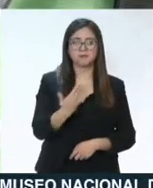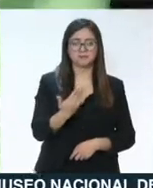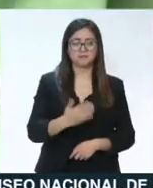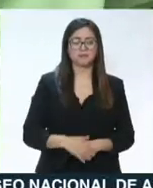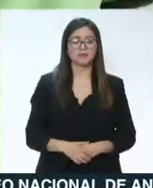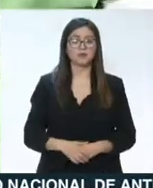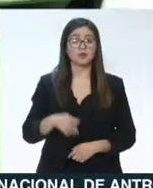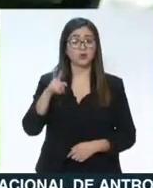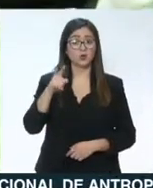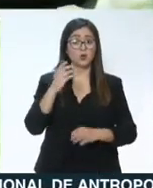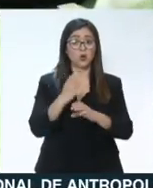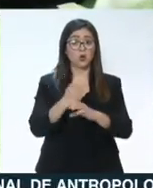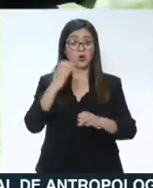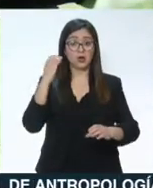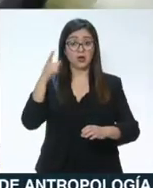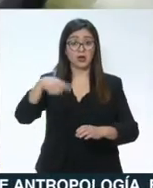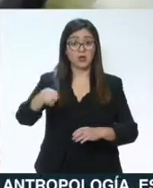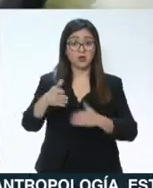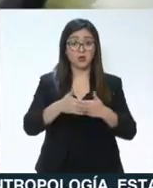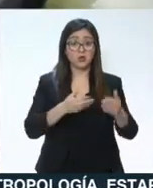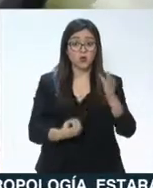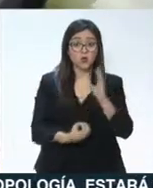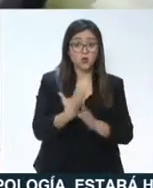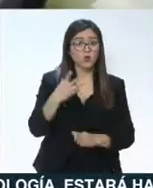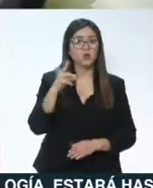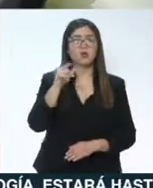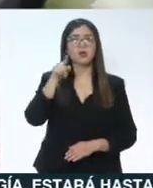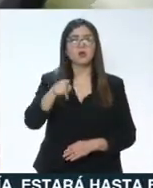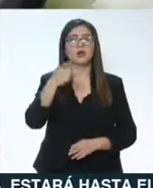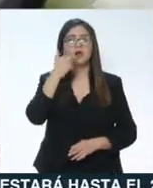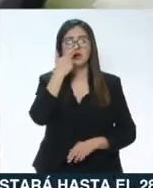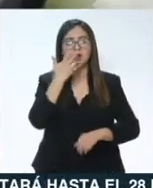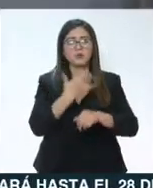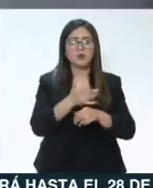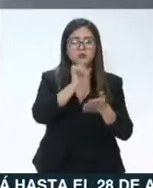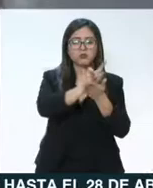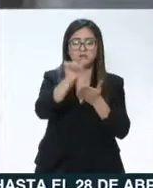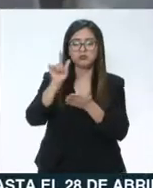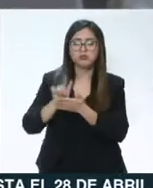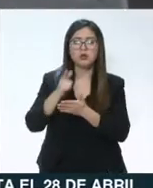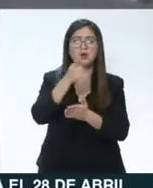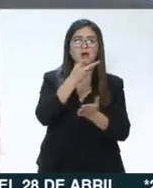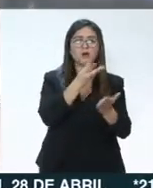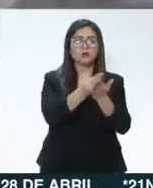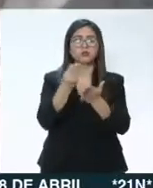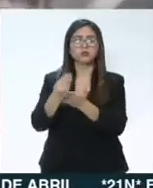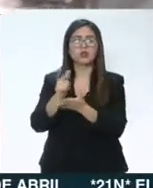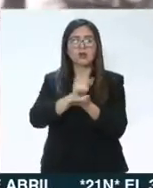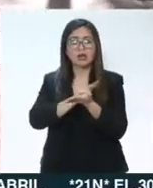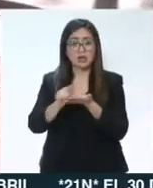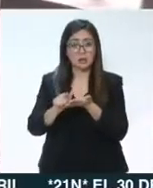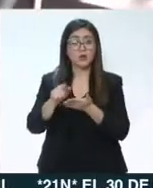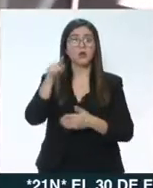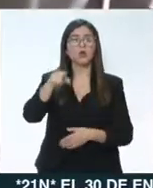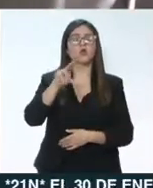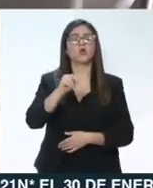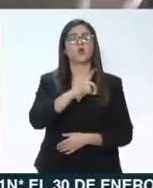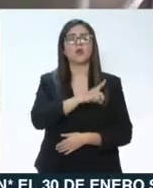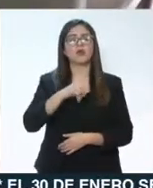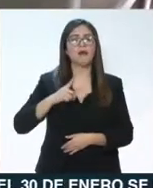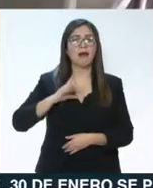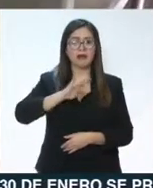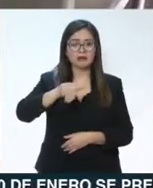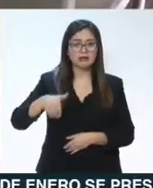camión no es de modelo reciente, se esmera en tenerlo en buenas condiciones físicas y mecánicas, para evitar accidentes y cumplir con